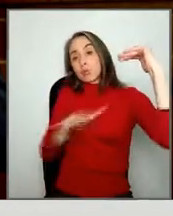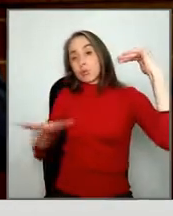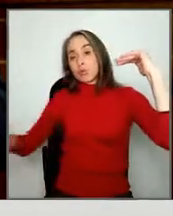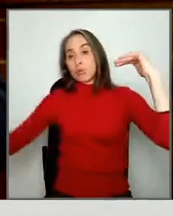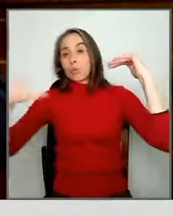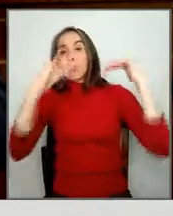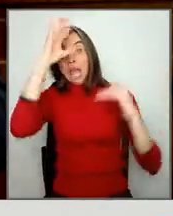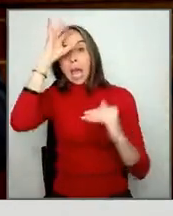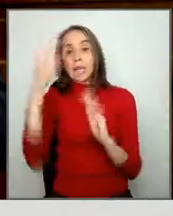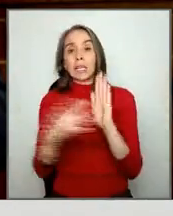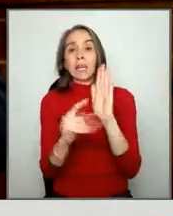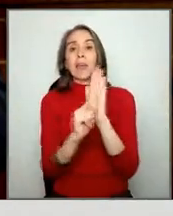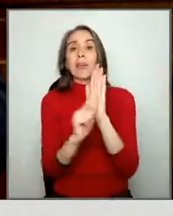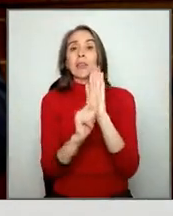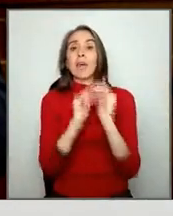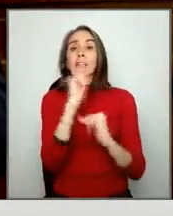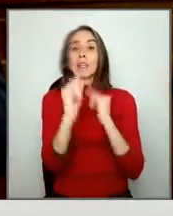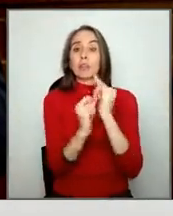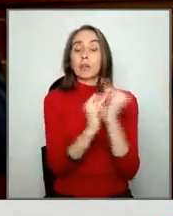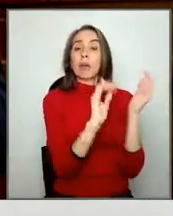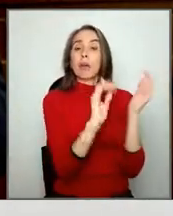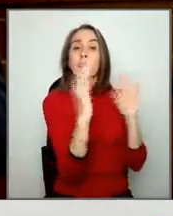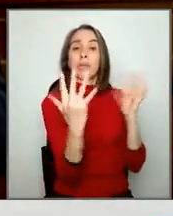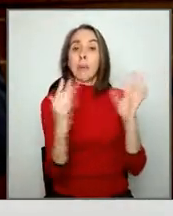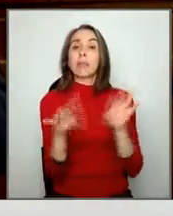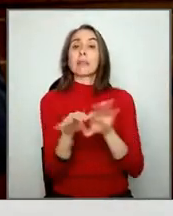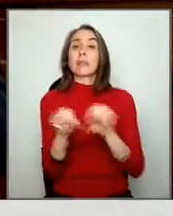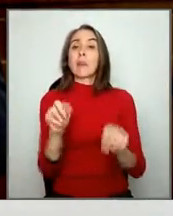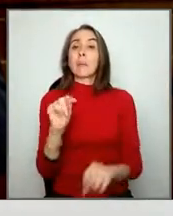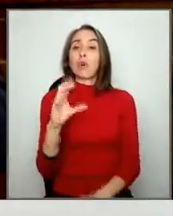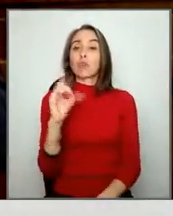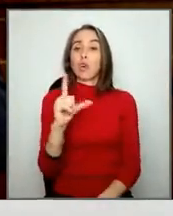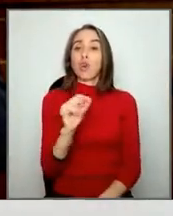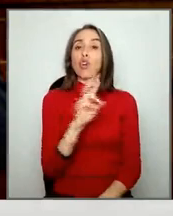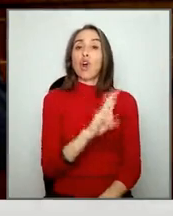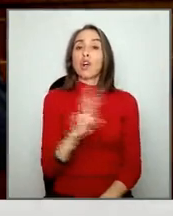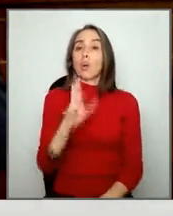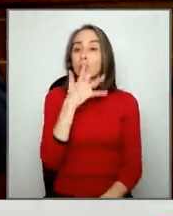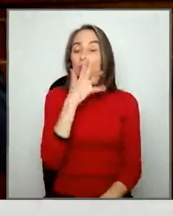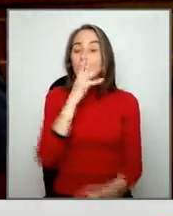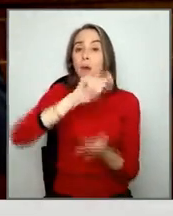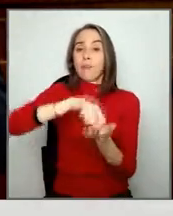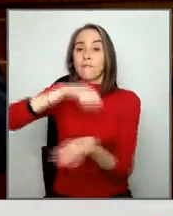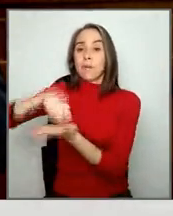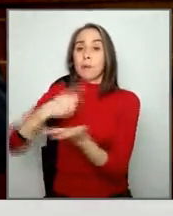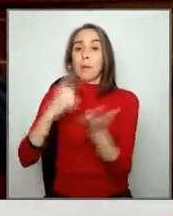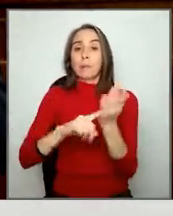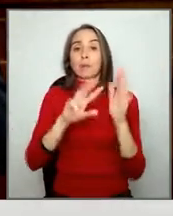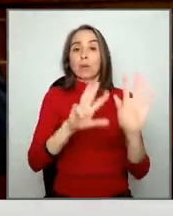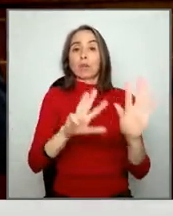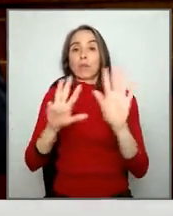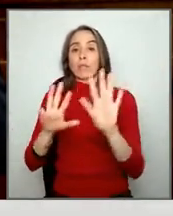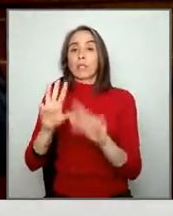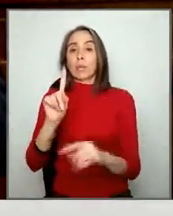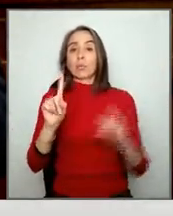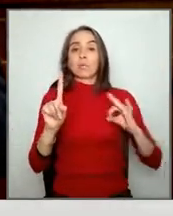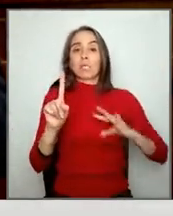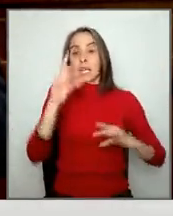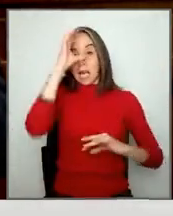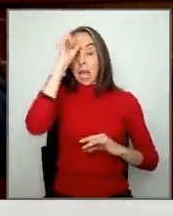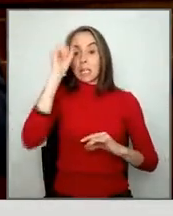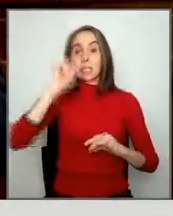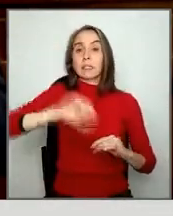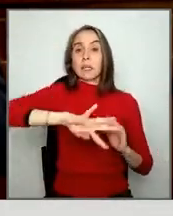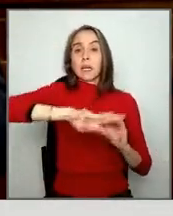de medio ambiente y el protocolo de recursos hídricos compartidos firmados en 1991 están usurpando hasta